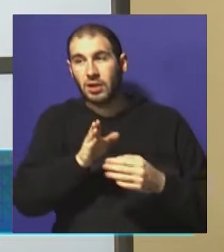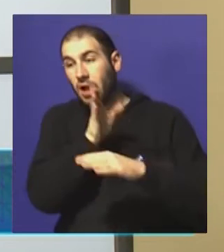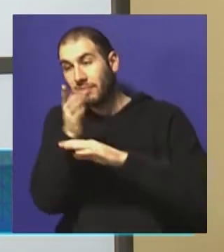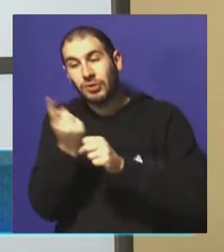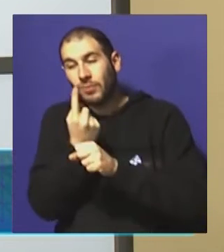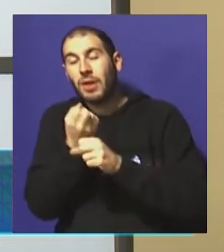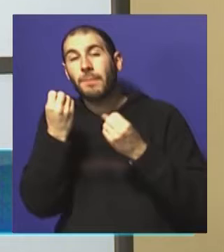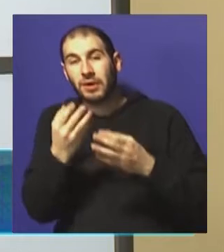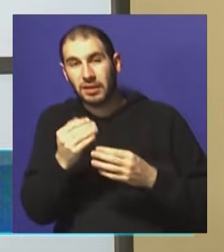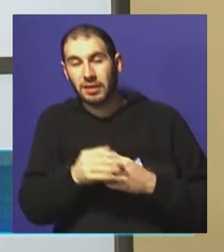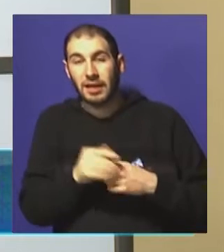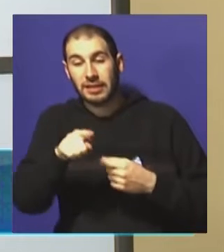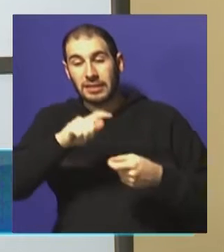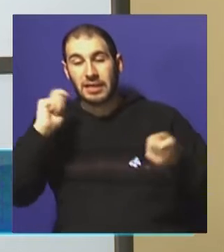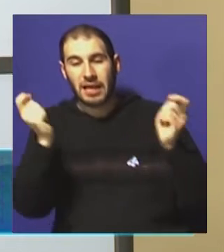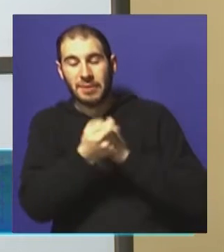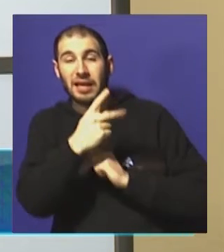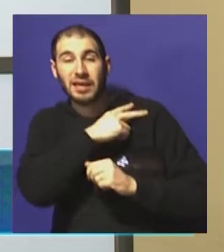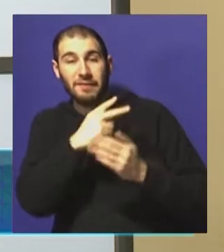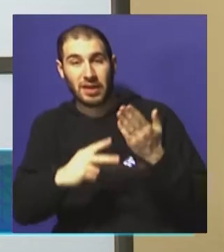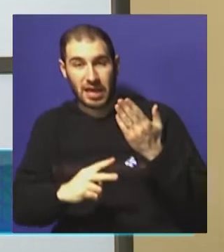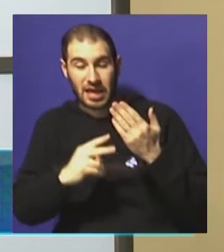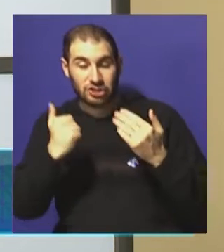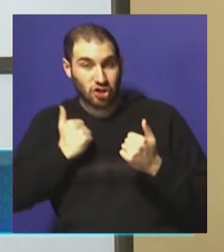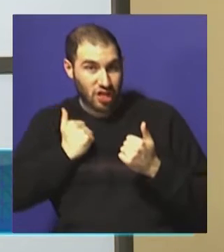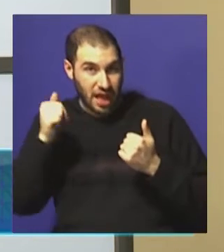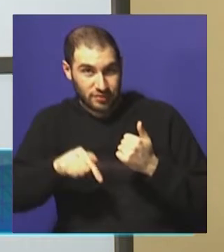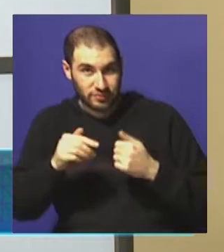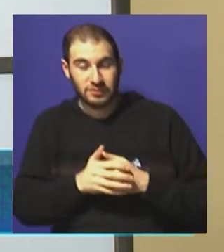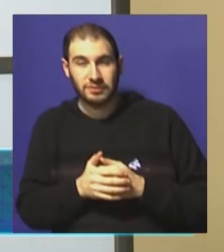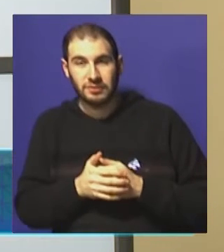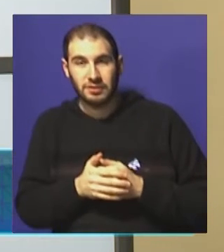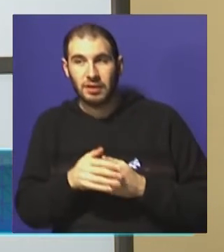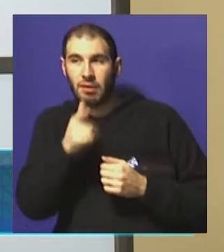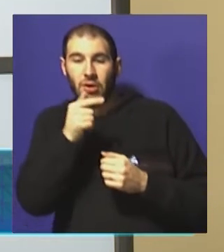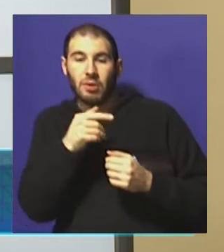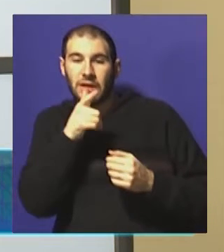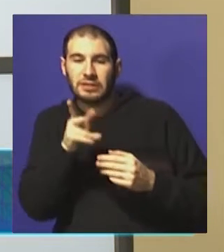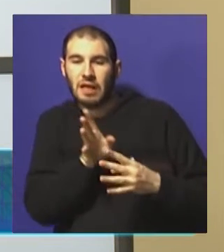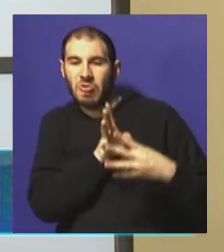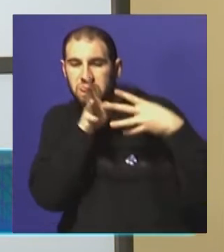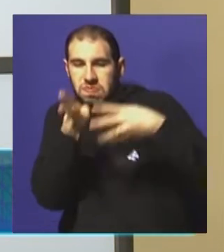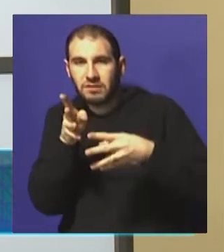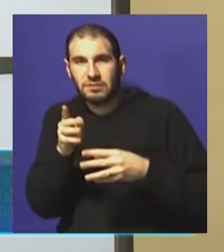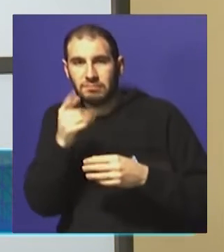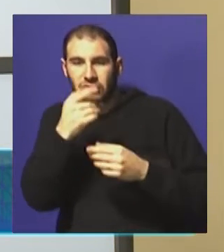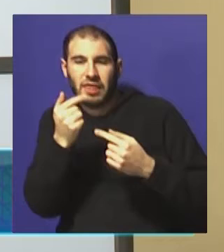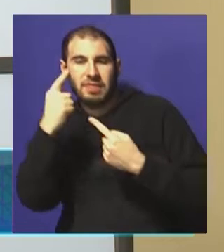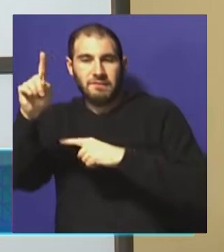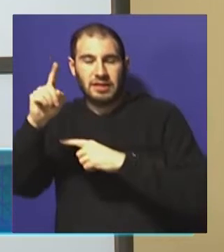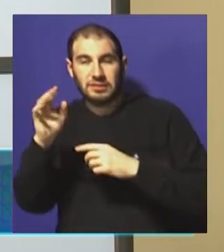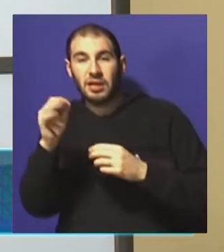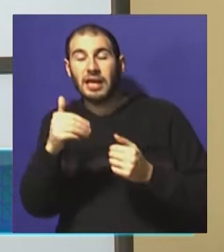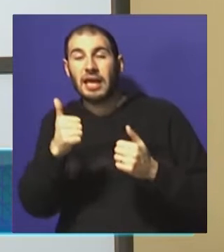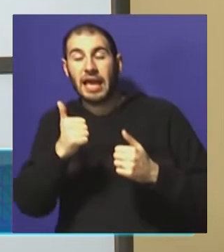hacerlo porque se iba a transformar en jefe de un ejército producto de un alzamiento, un disidente, un